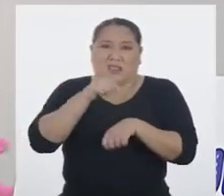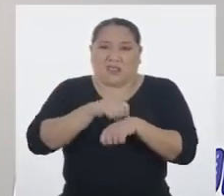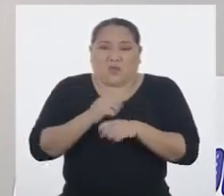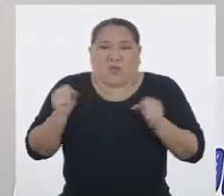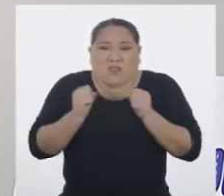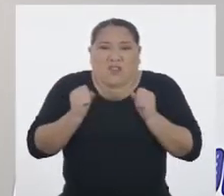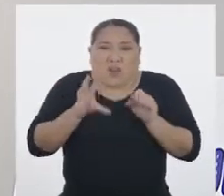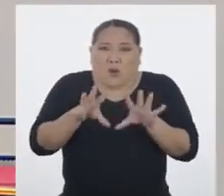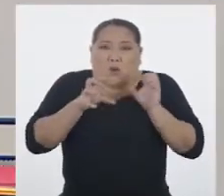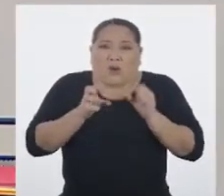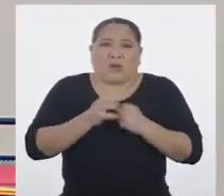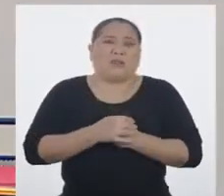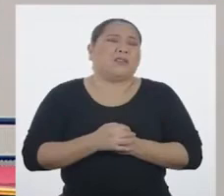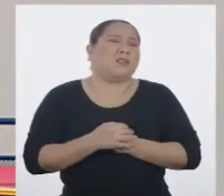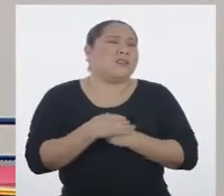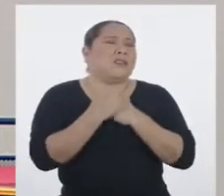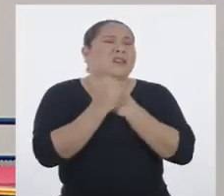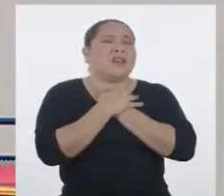nuestro país.